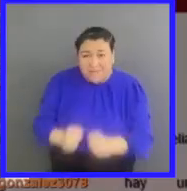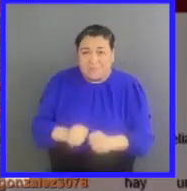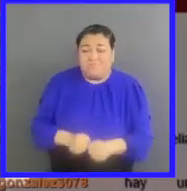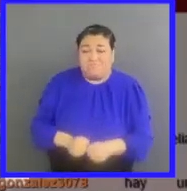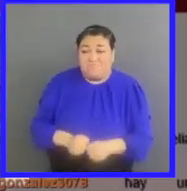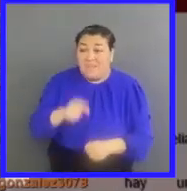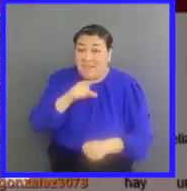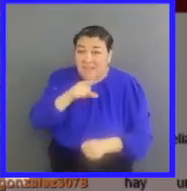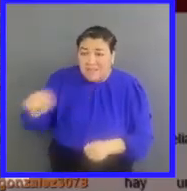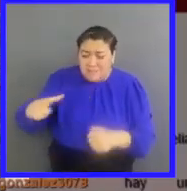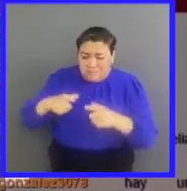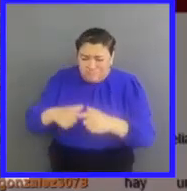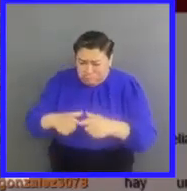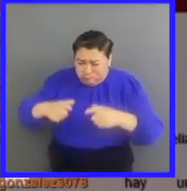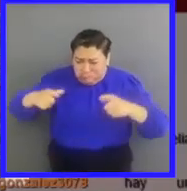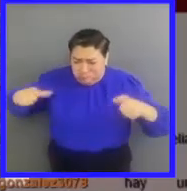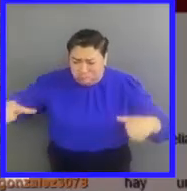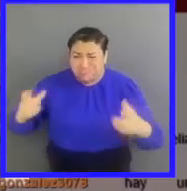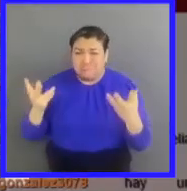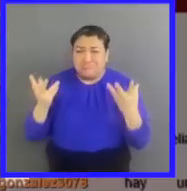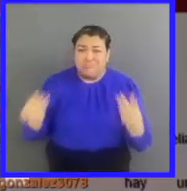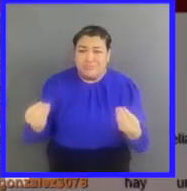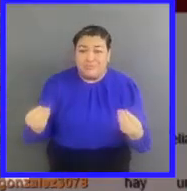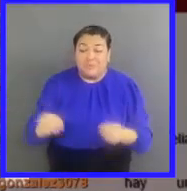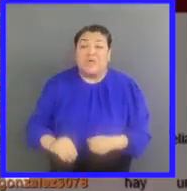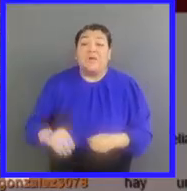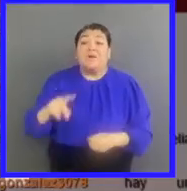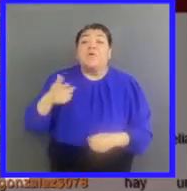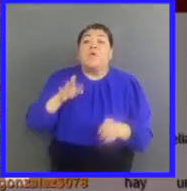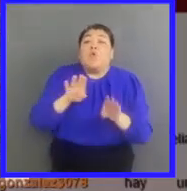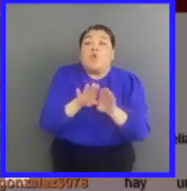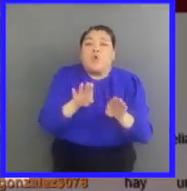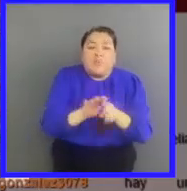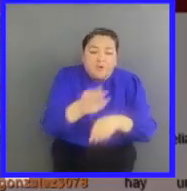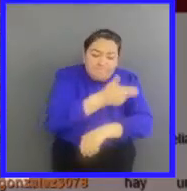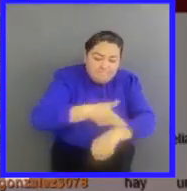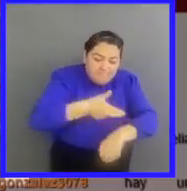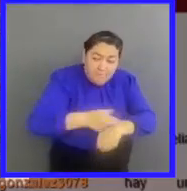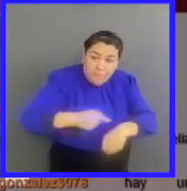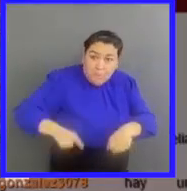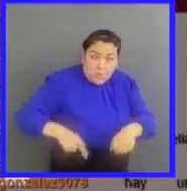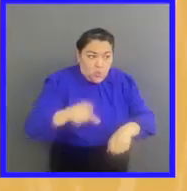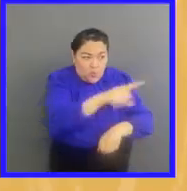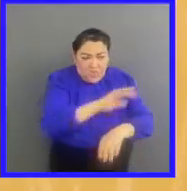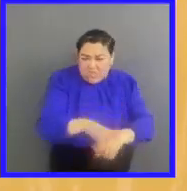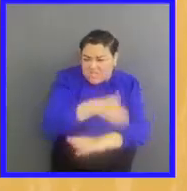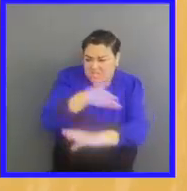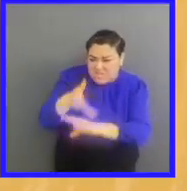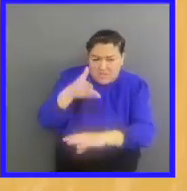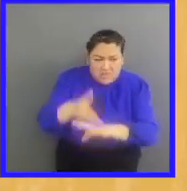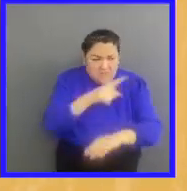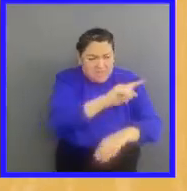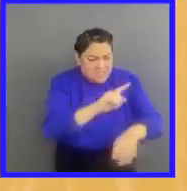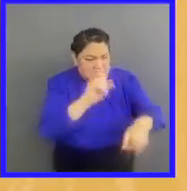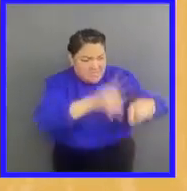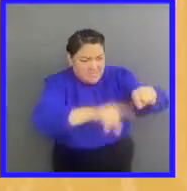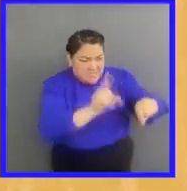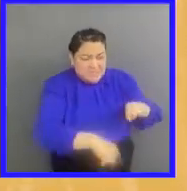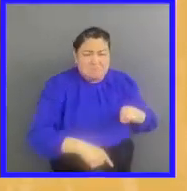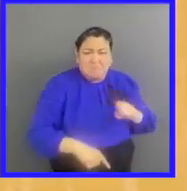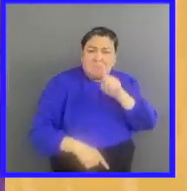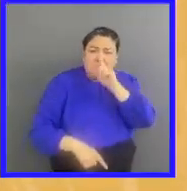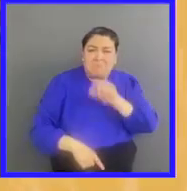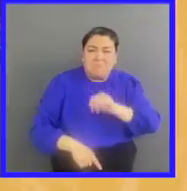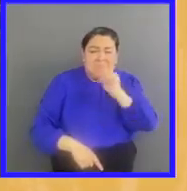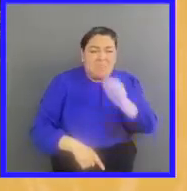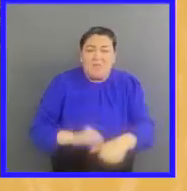este fenómeno demuestran que las estrategias implementadas contra este flagelo han tenido un limitado impacto. En el marco